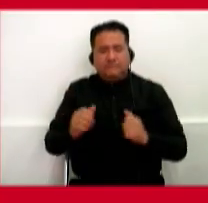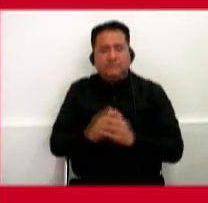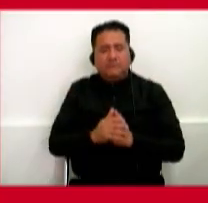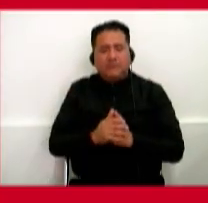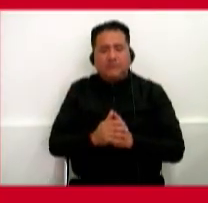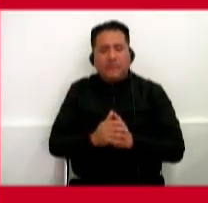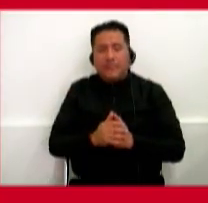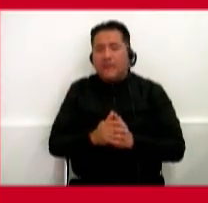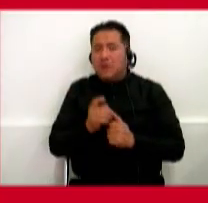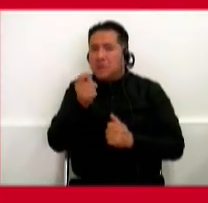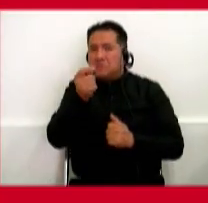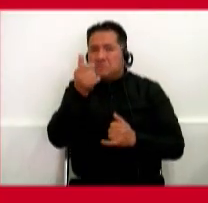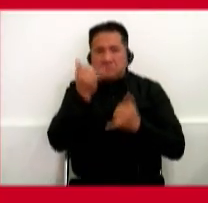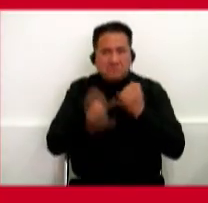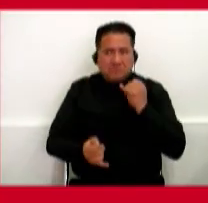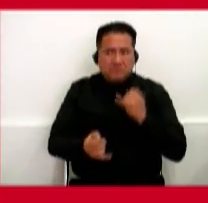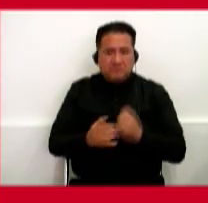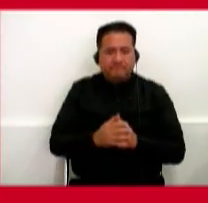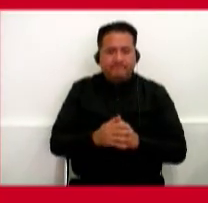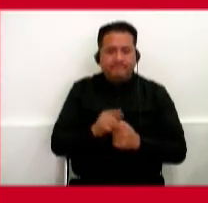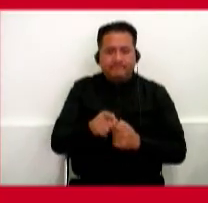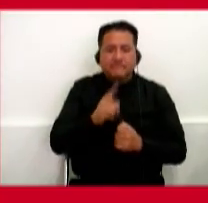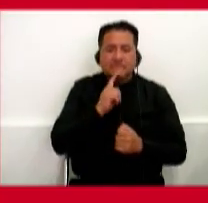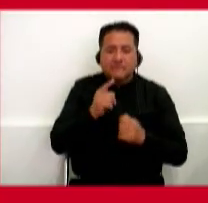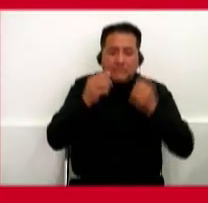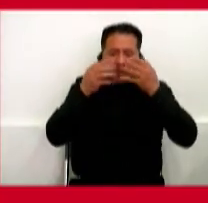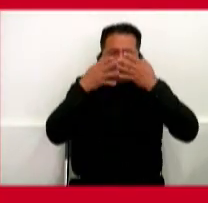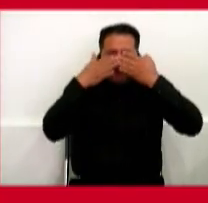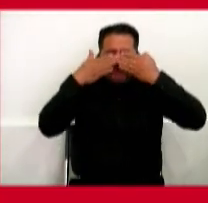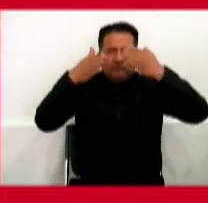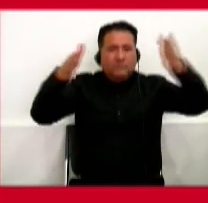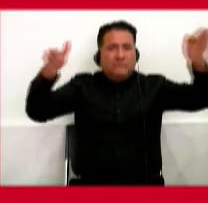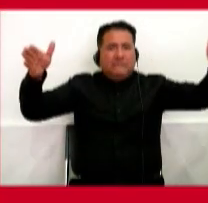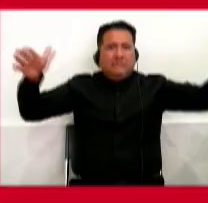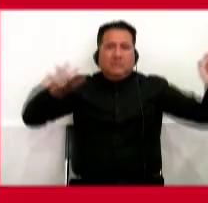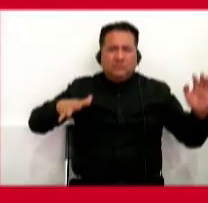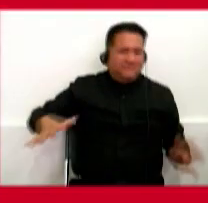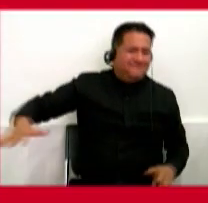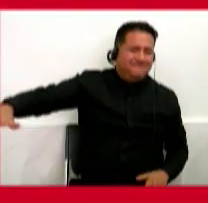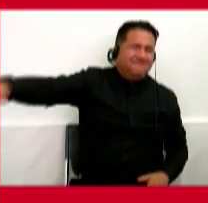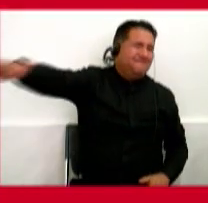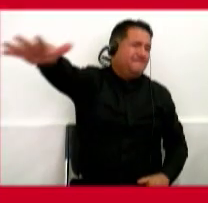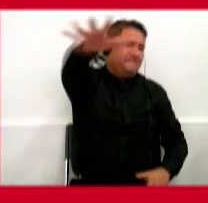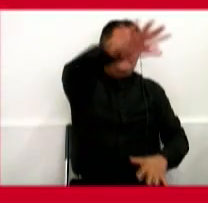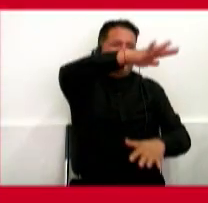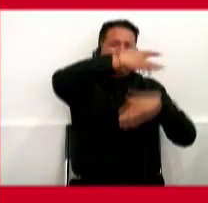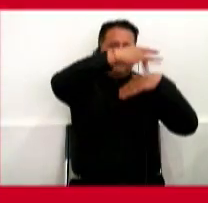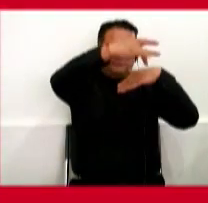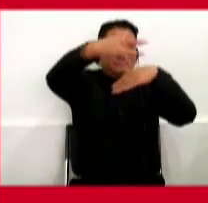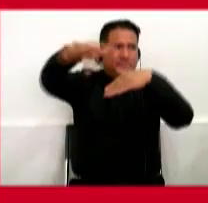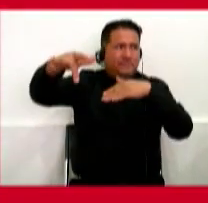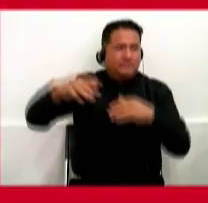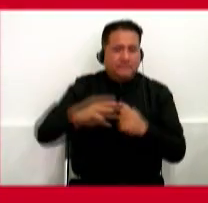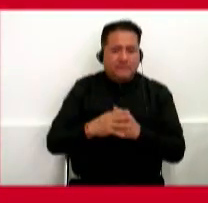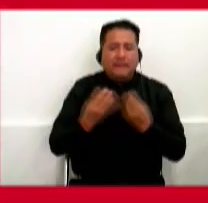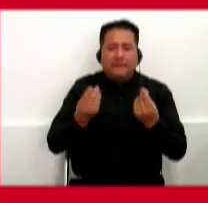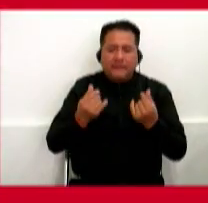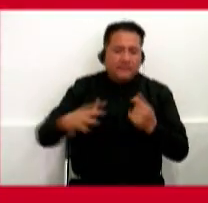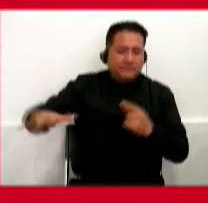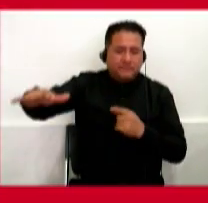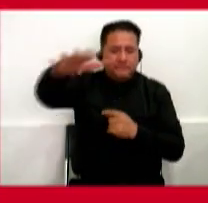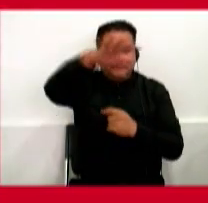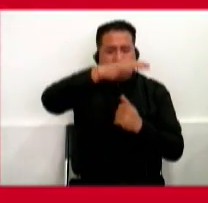Para terminar, justamente la visibilidad que hemos dado al agregarle la variable georreferenciada,